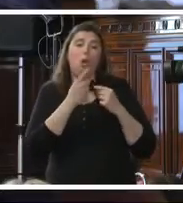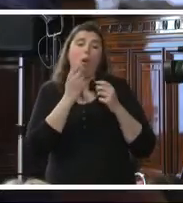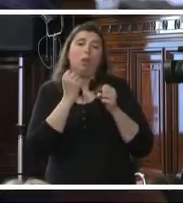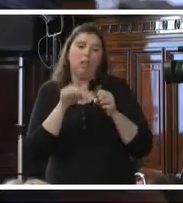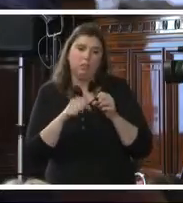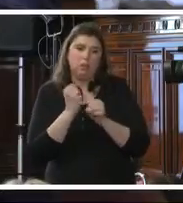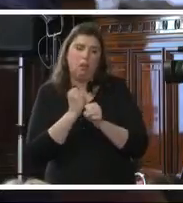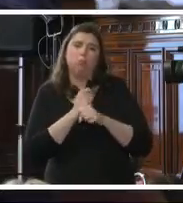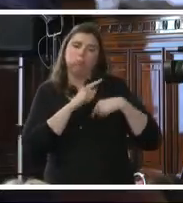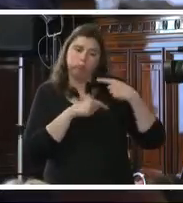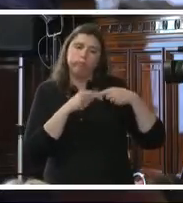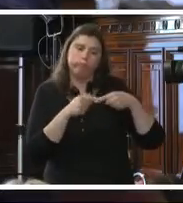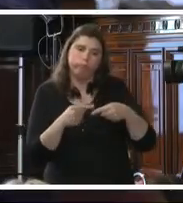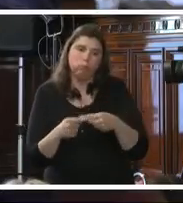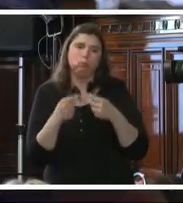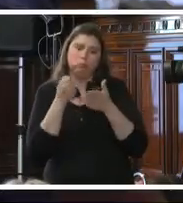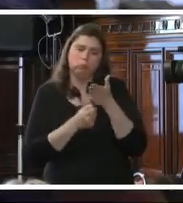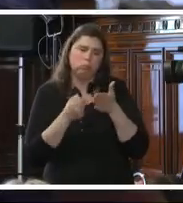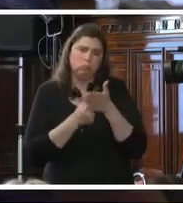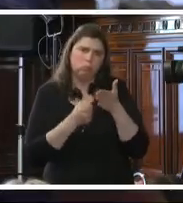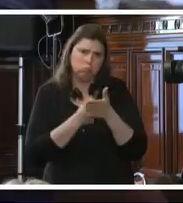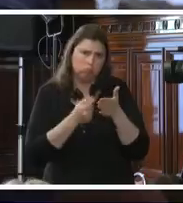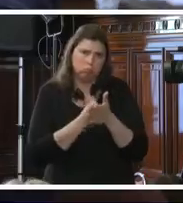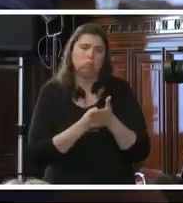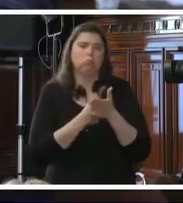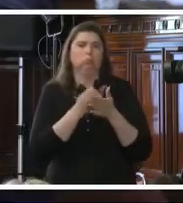pasa fundamentalmente por exigir que haya escolarización